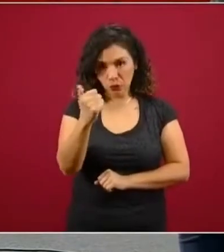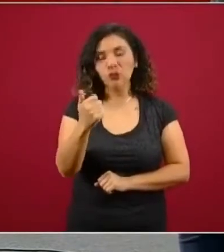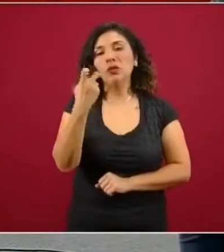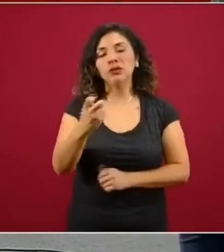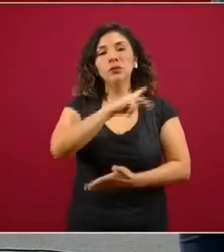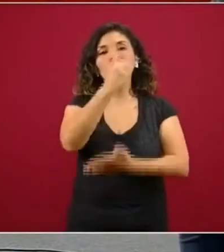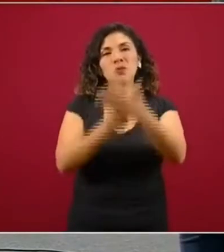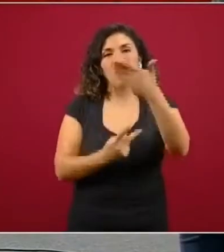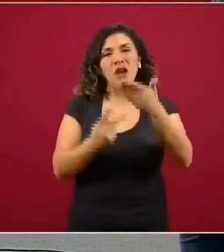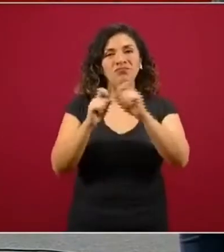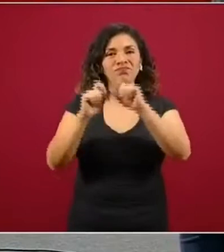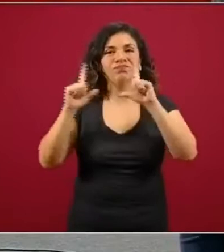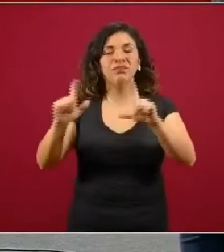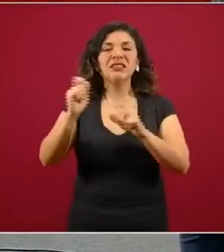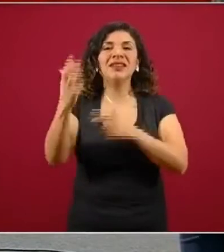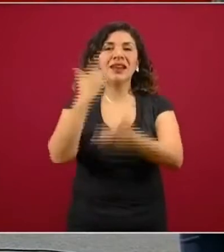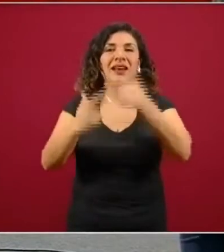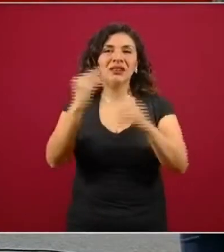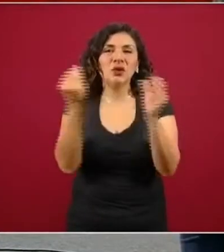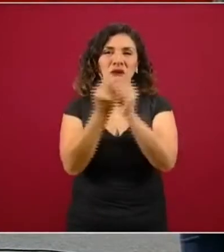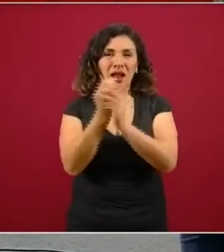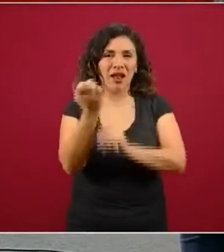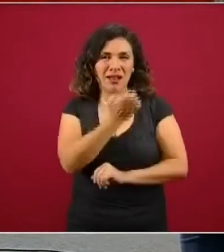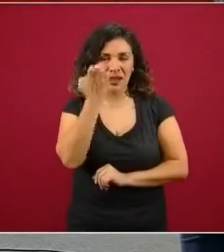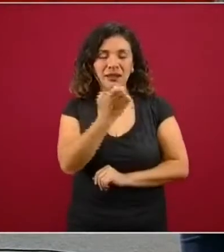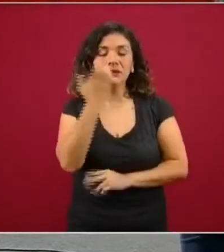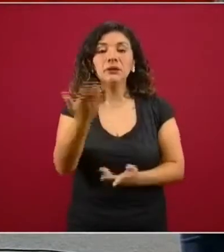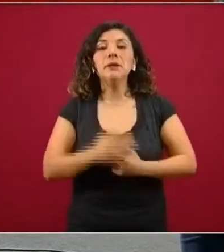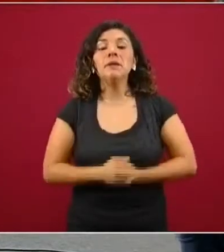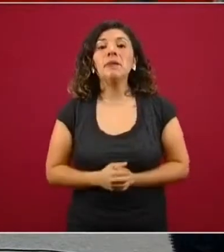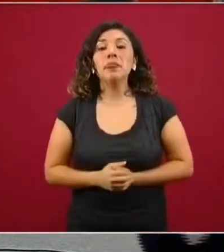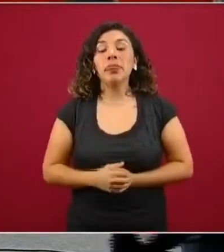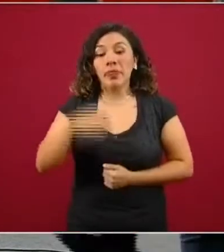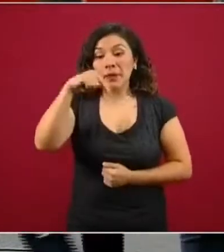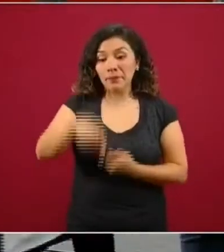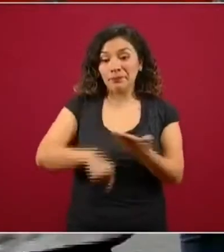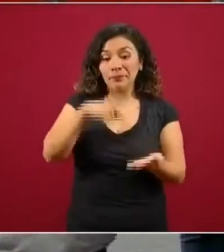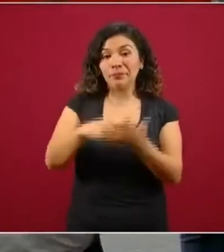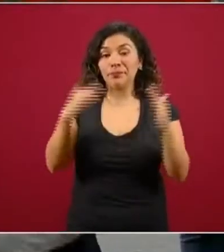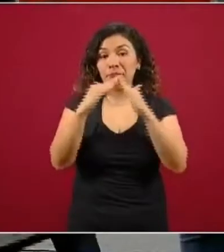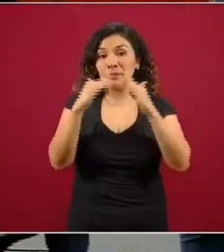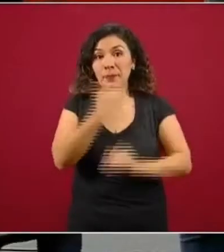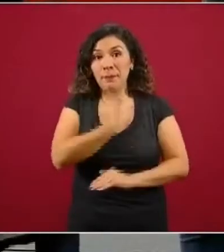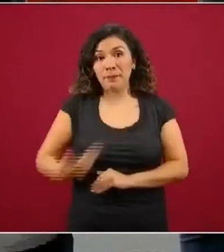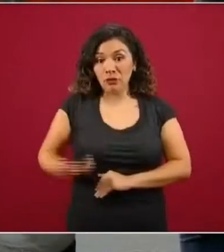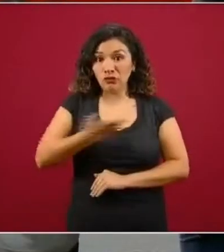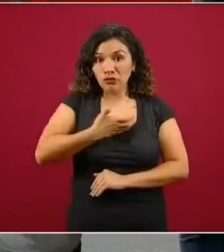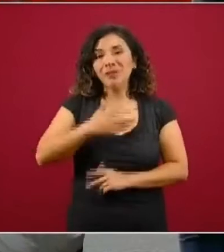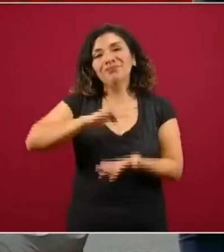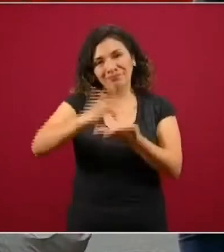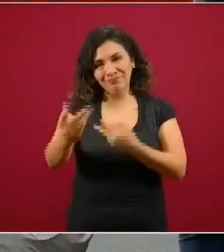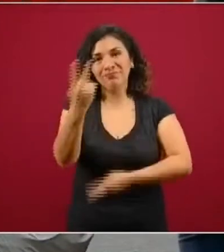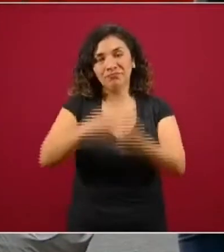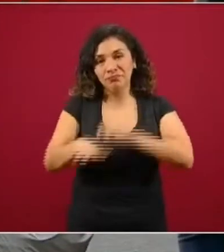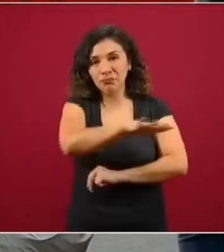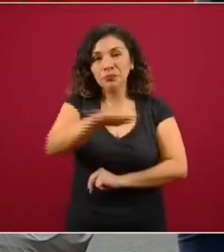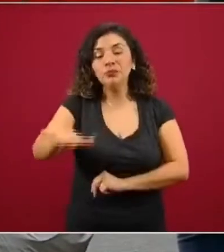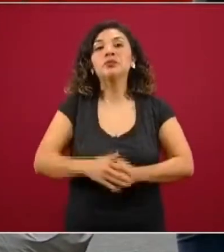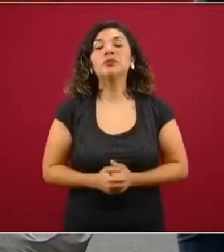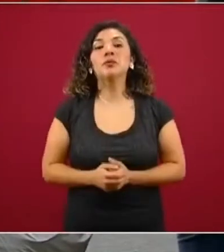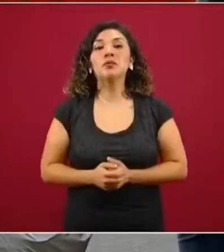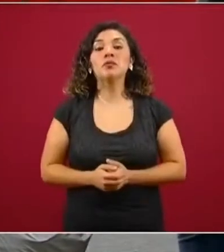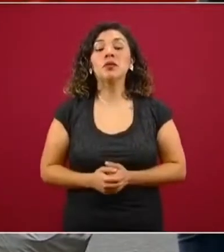nuestro programa Regreso a Clases, desde aquí, desde Palacio Nacional, su presencia. A